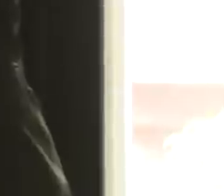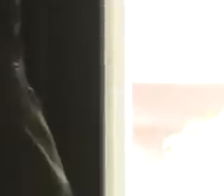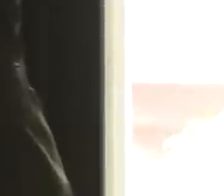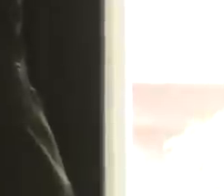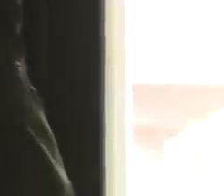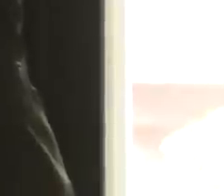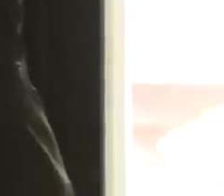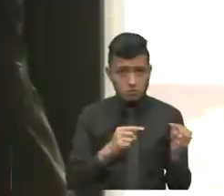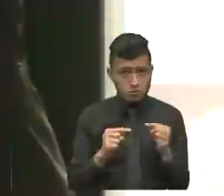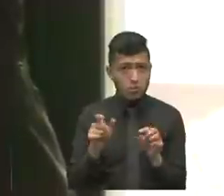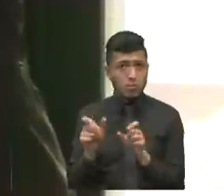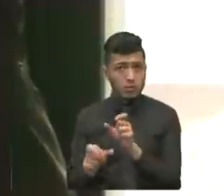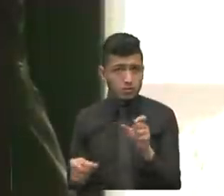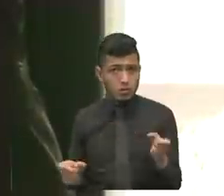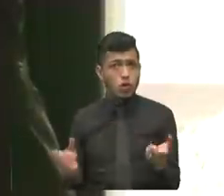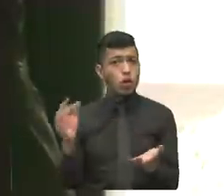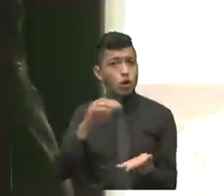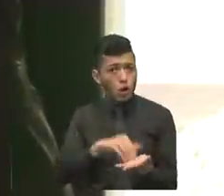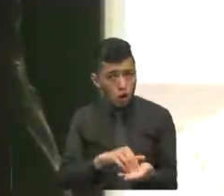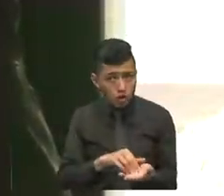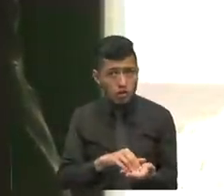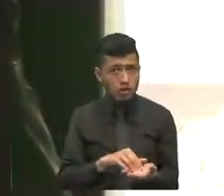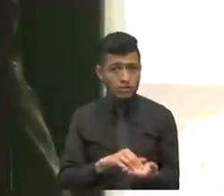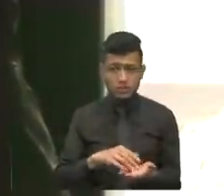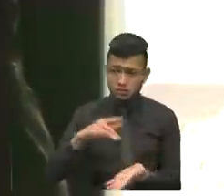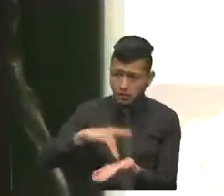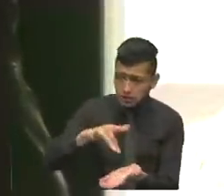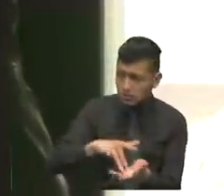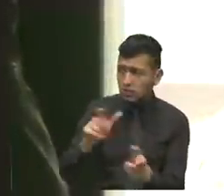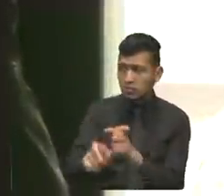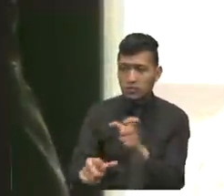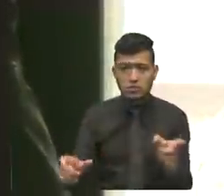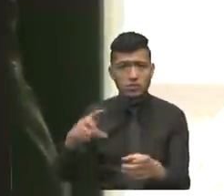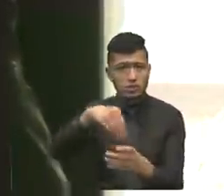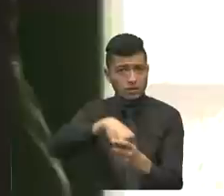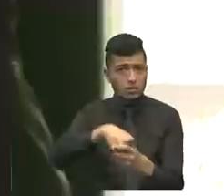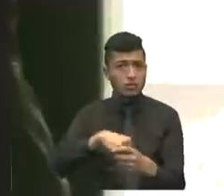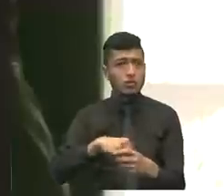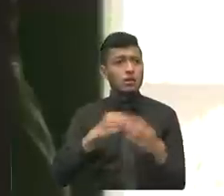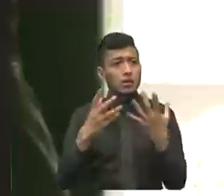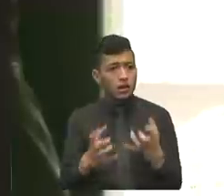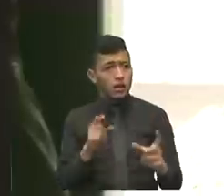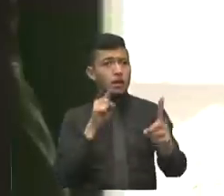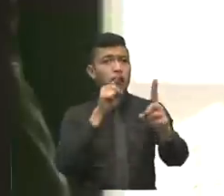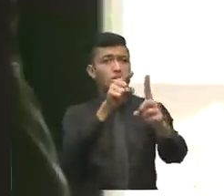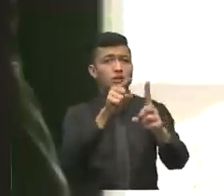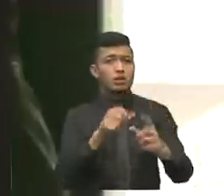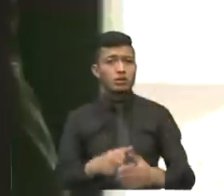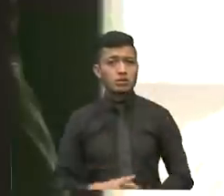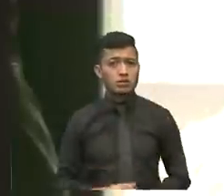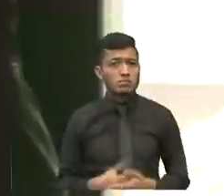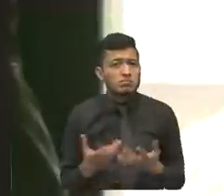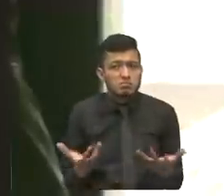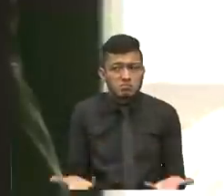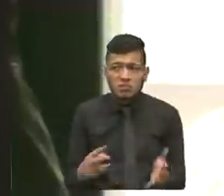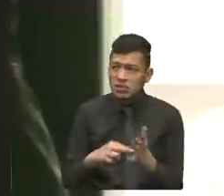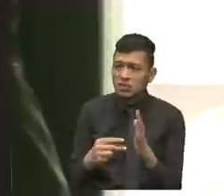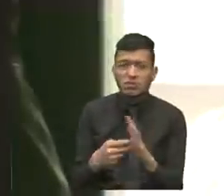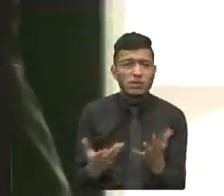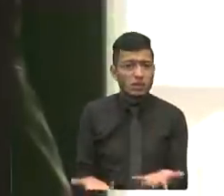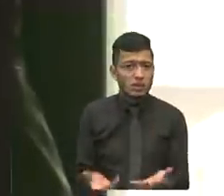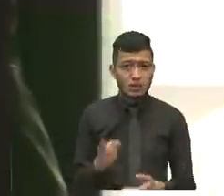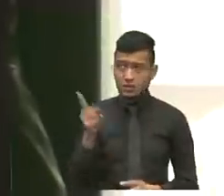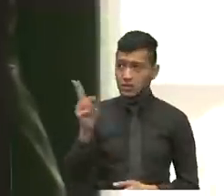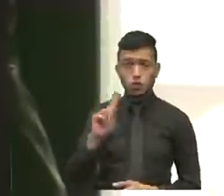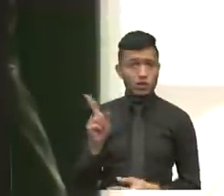poder otra vez, pues digamos, participar, que es como lo ideal, ¿o qué? Es decir, este ya no es el